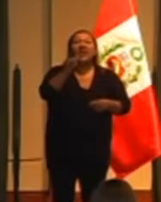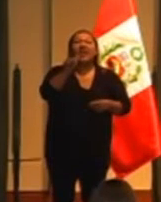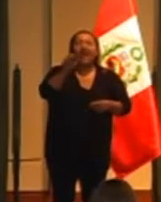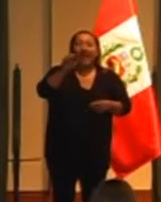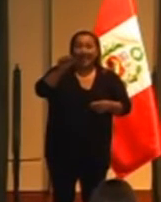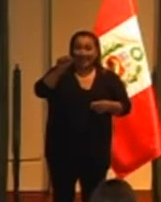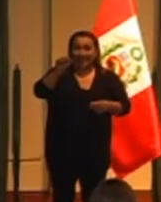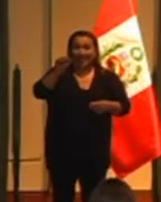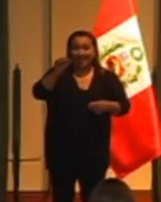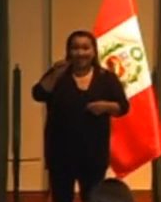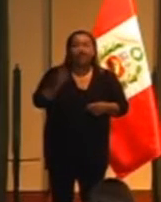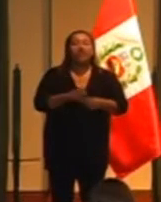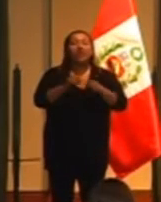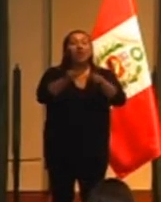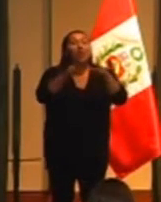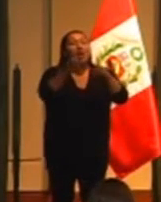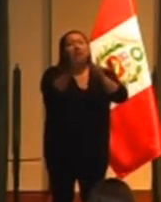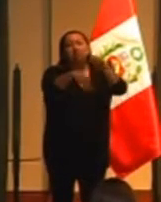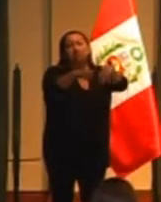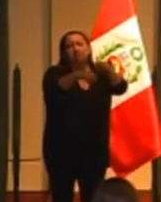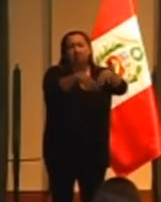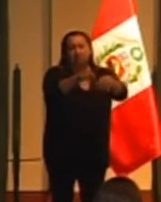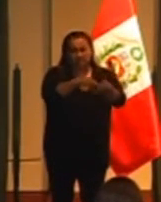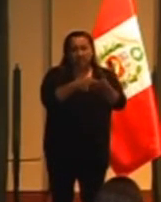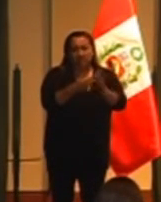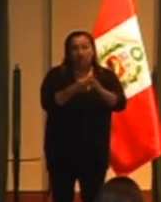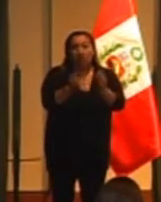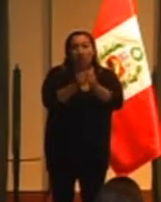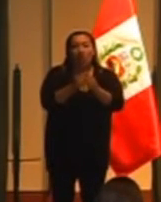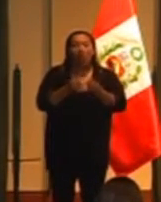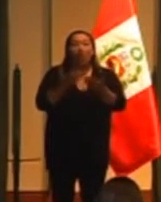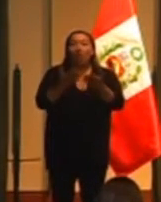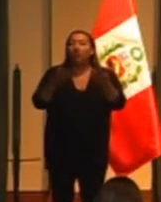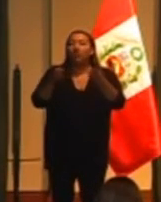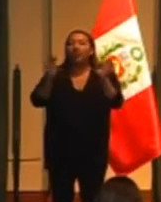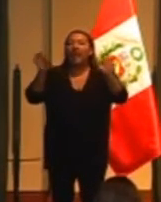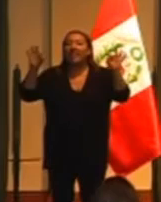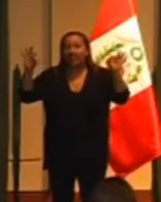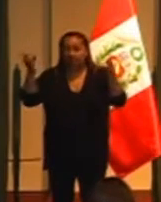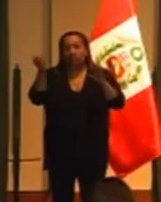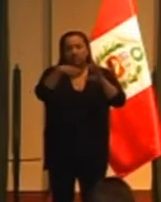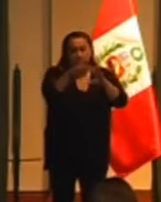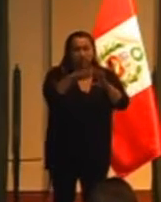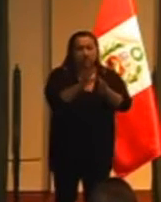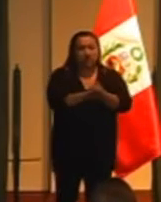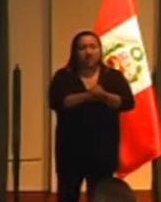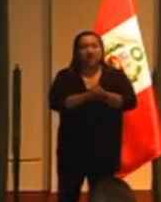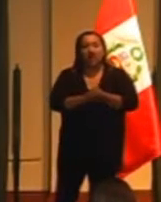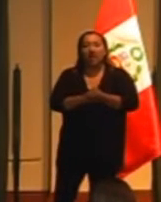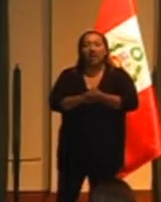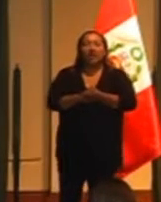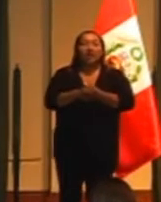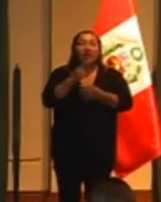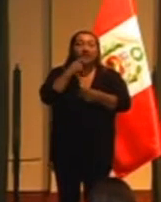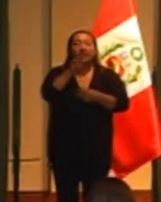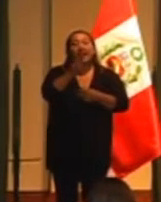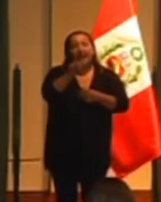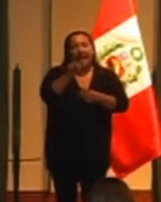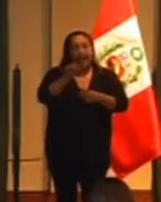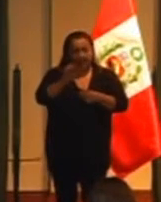los residuos que están vinculados con los aparatos eléctricos y electrónicos, de ahí su denominación